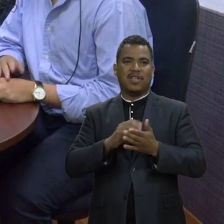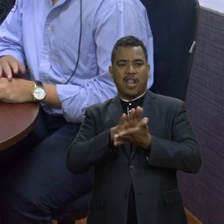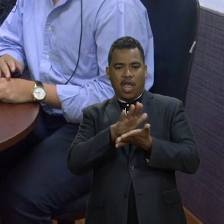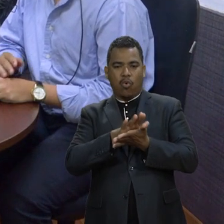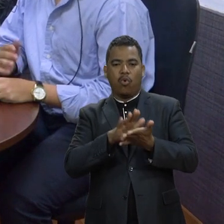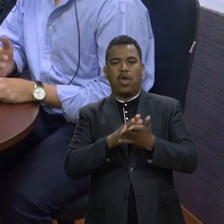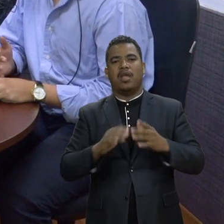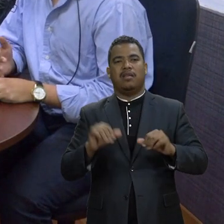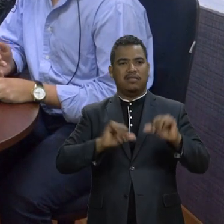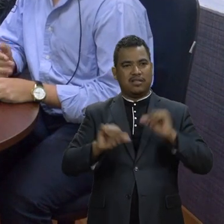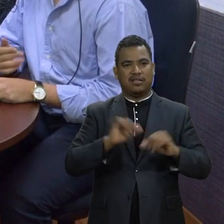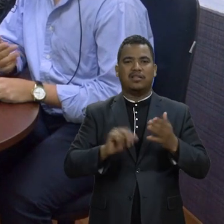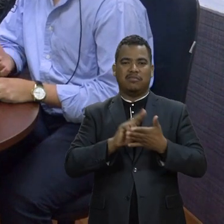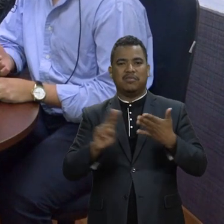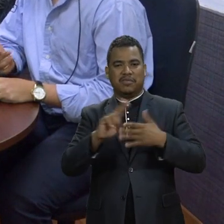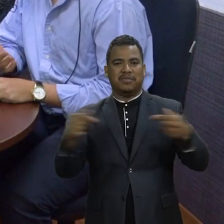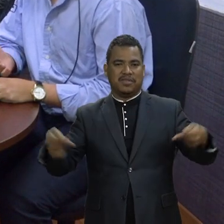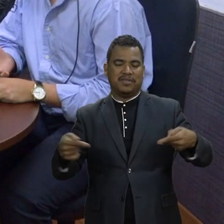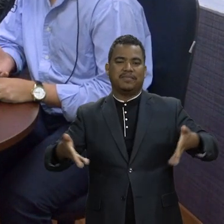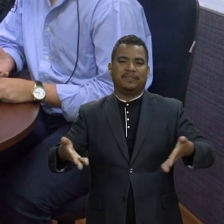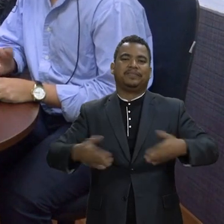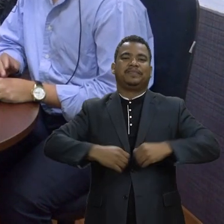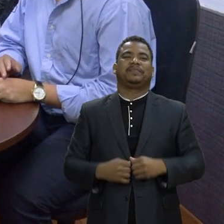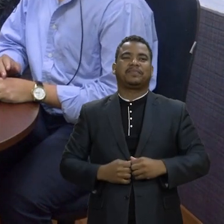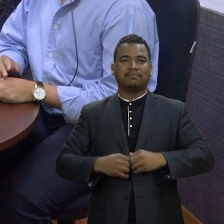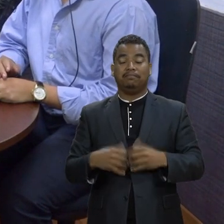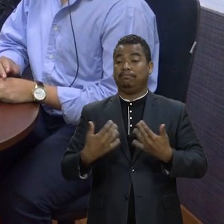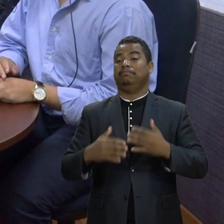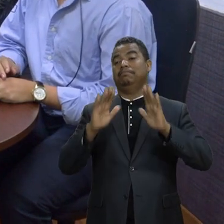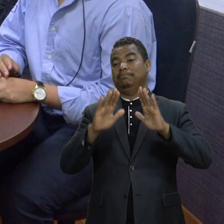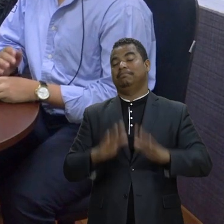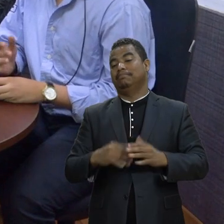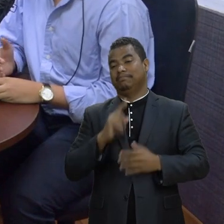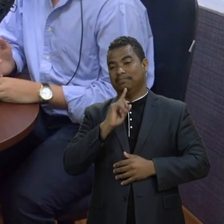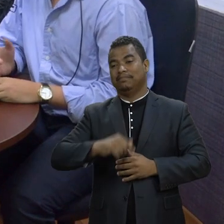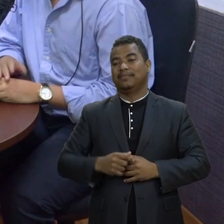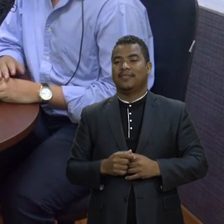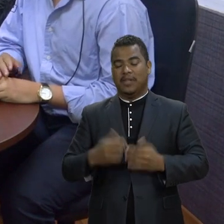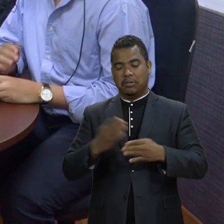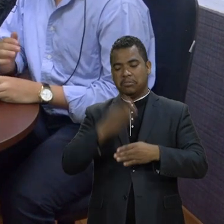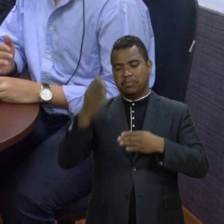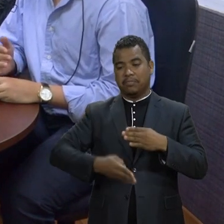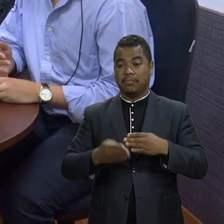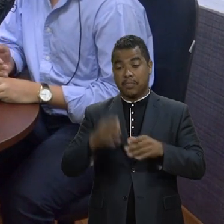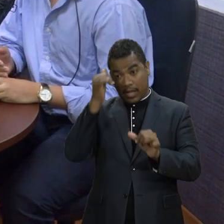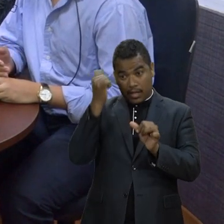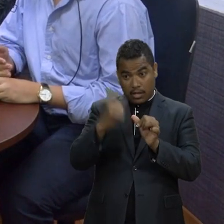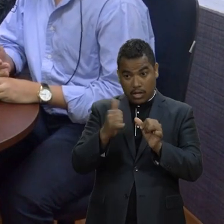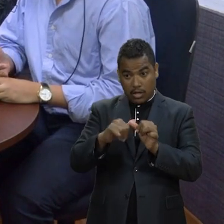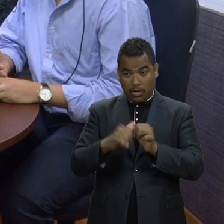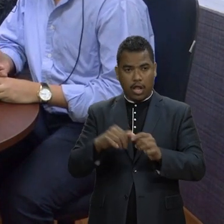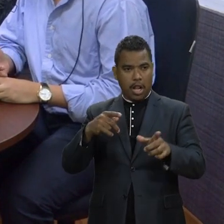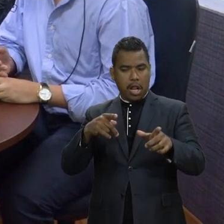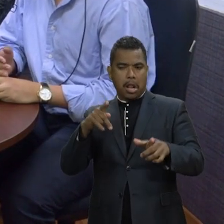escuela, la cual nos estuvo acompañando para crear esto y hacerlo posible. Qué bueno. Así que con esto terminamos. Les recordamos que